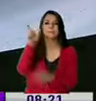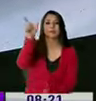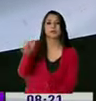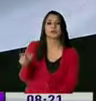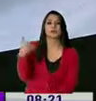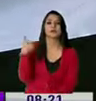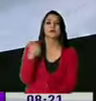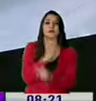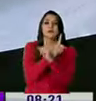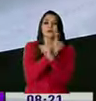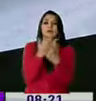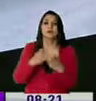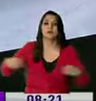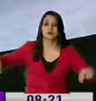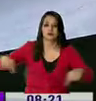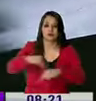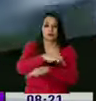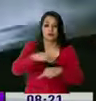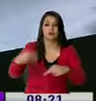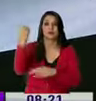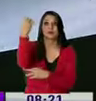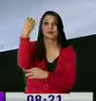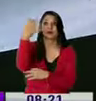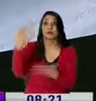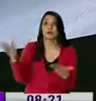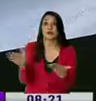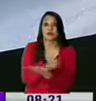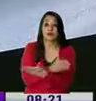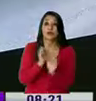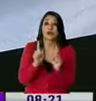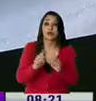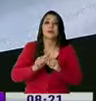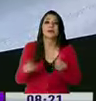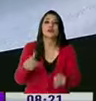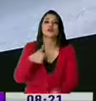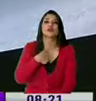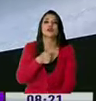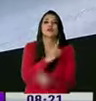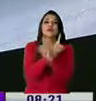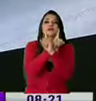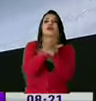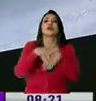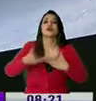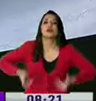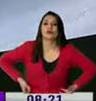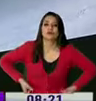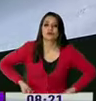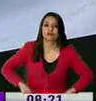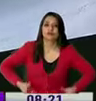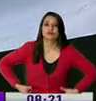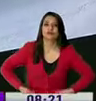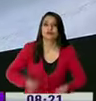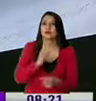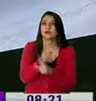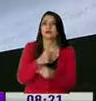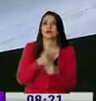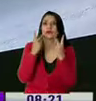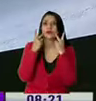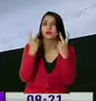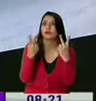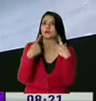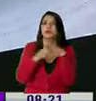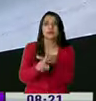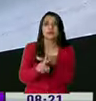discapacidad y quiere cruzar? Le van a quitar los semáforos. Listo. Y si yo tengo discapacidad, ¿cómo cruzo? No, de ahí no veo que sea inclusivo el